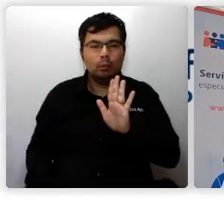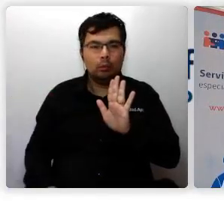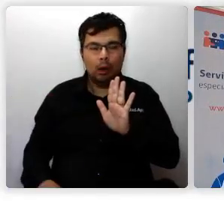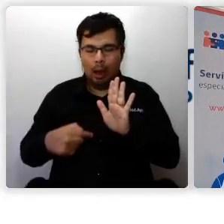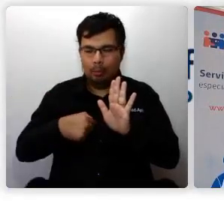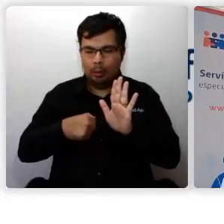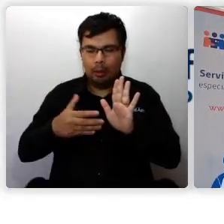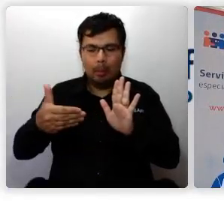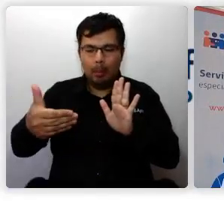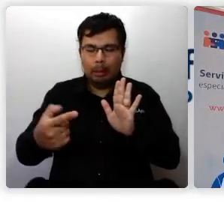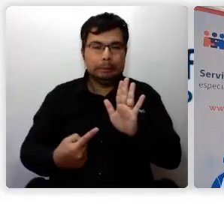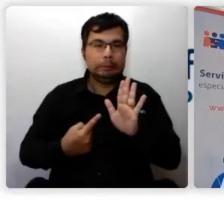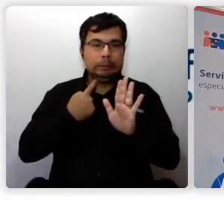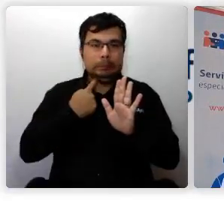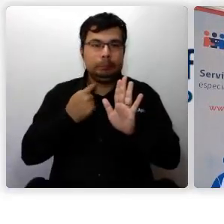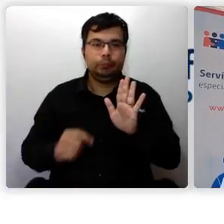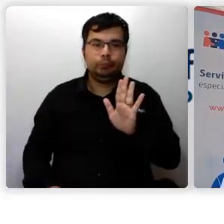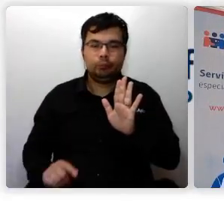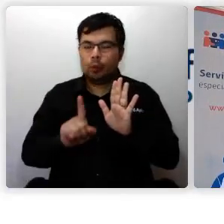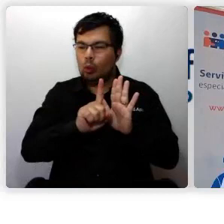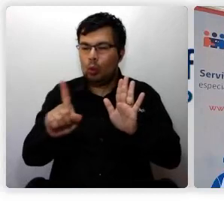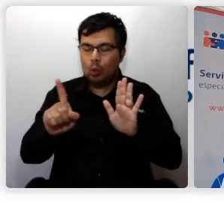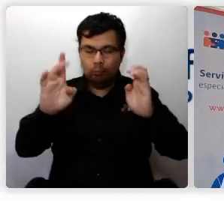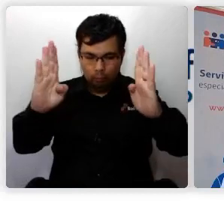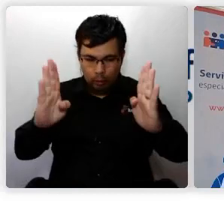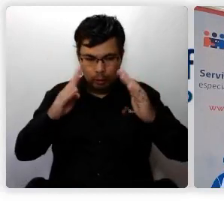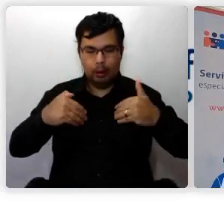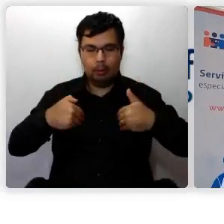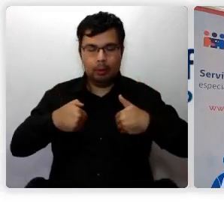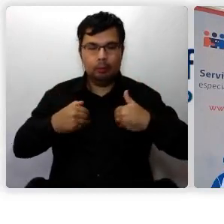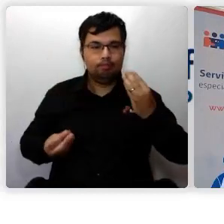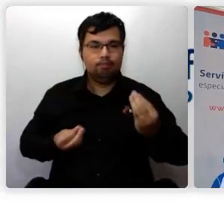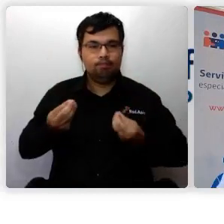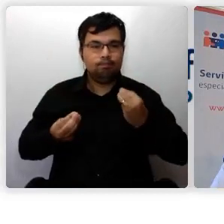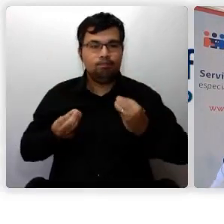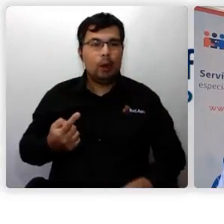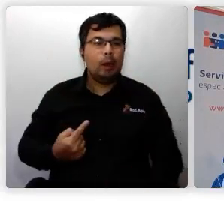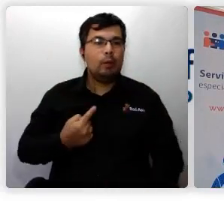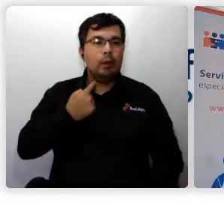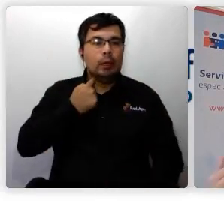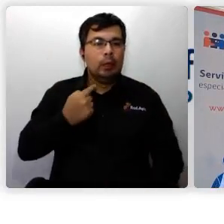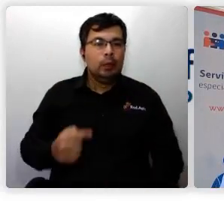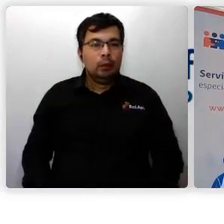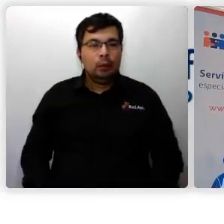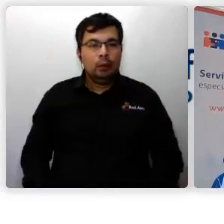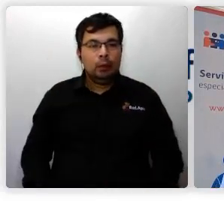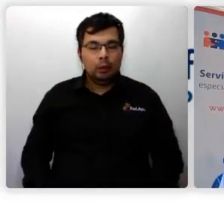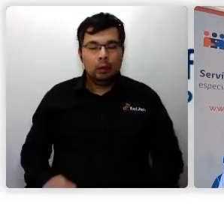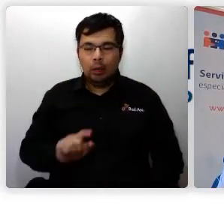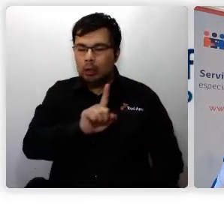afectar, no lo está tomando en cuenta y los va a afectar en el sentido que no está tomando en cuenta sus derechos.